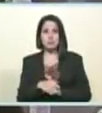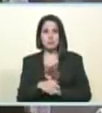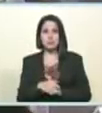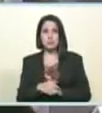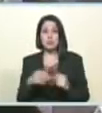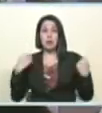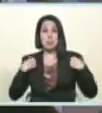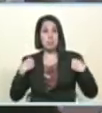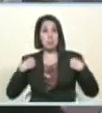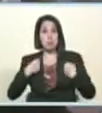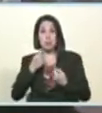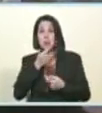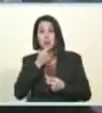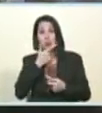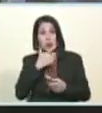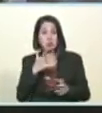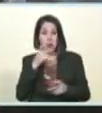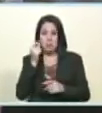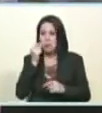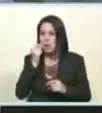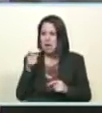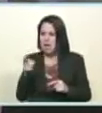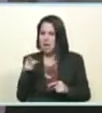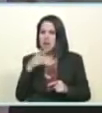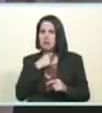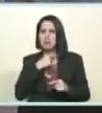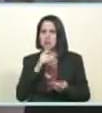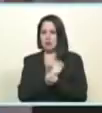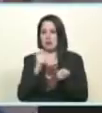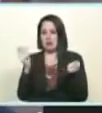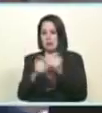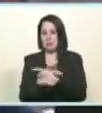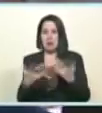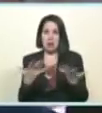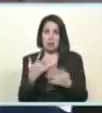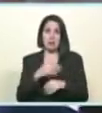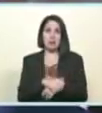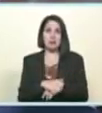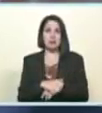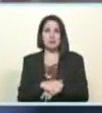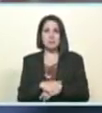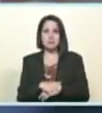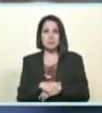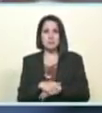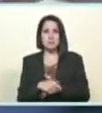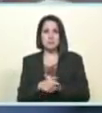y el moral es bonito entonces le gusta a veces al padre a la madre y se lo cambia por su moral al niño seguramente ¿verdad?